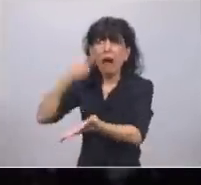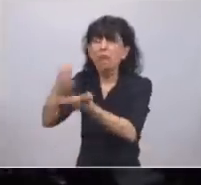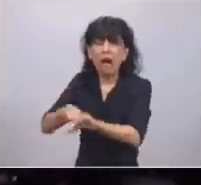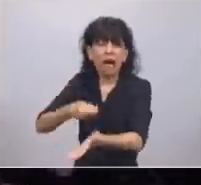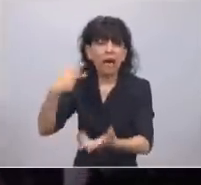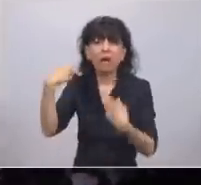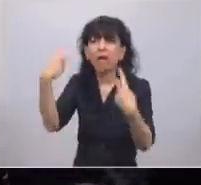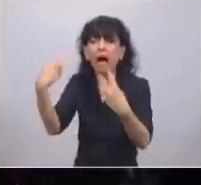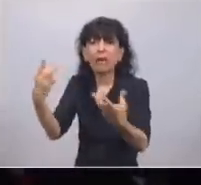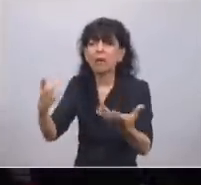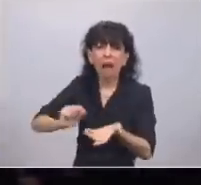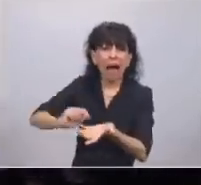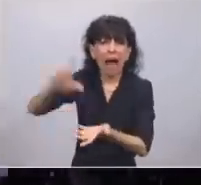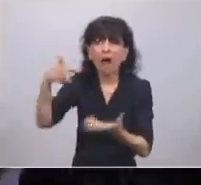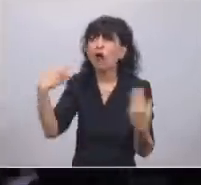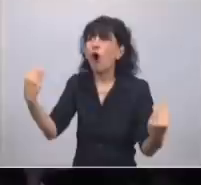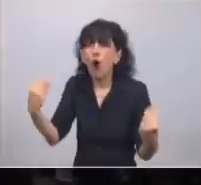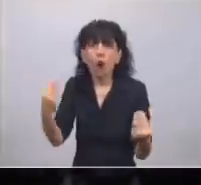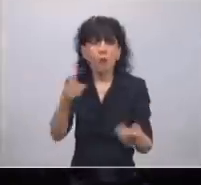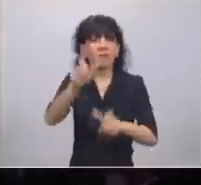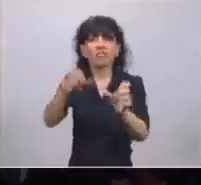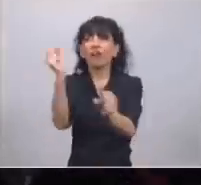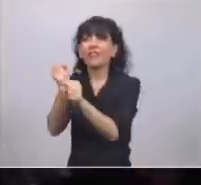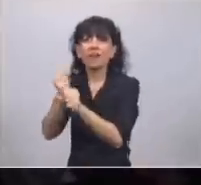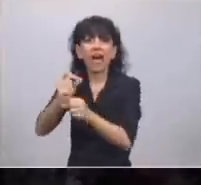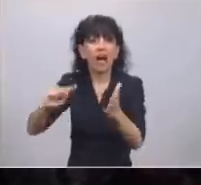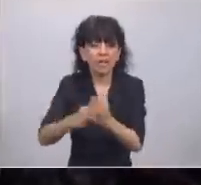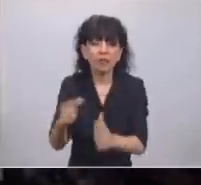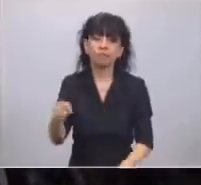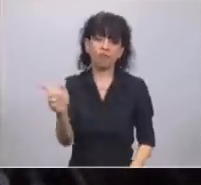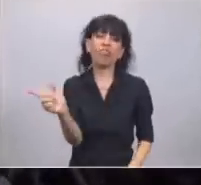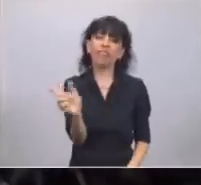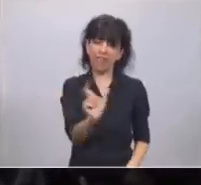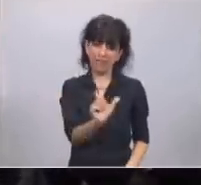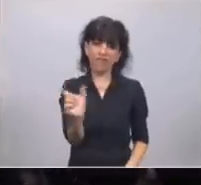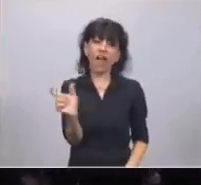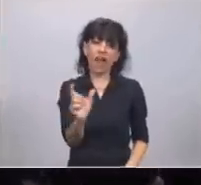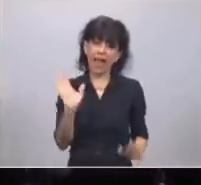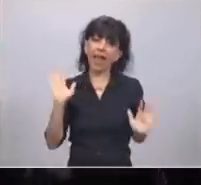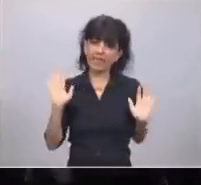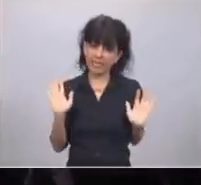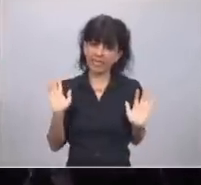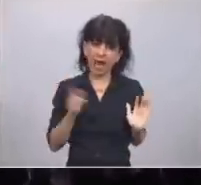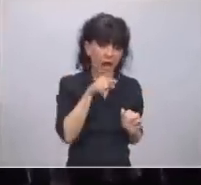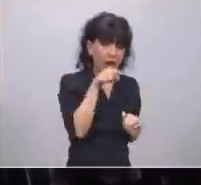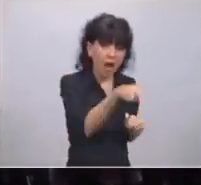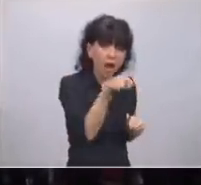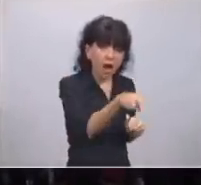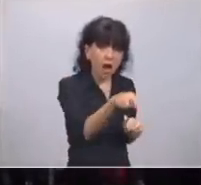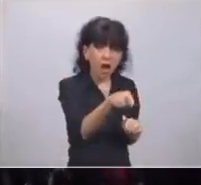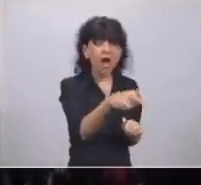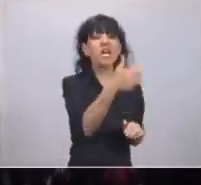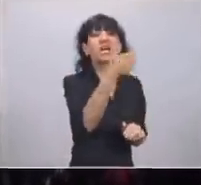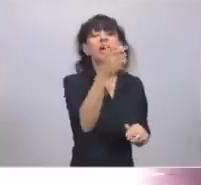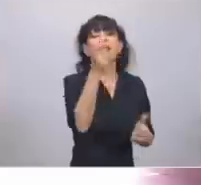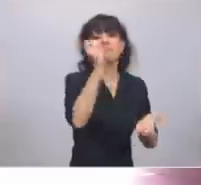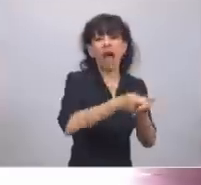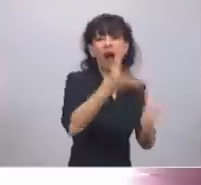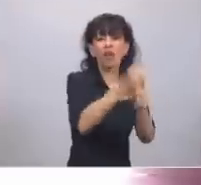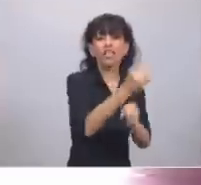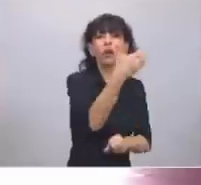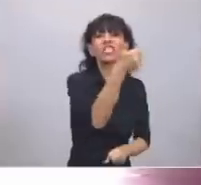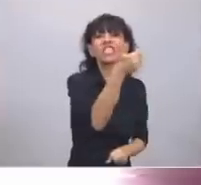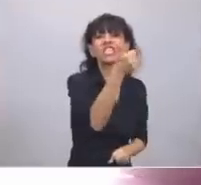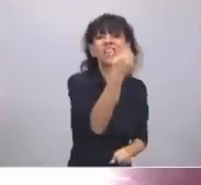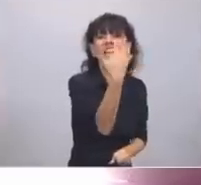y trabajadora porteña. Es la diferencia entre pagar 65 pesos el colectivo,